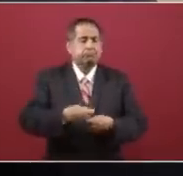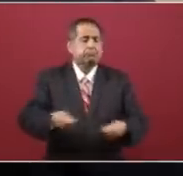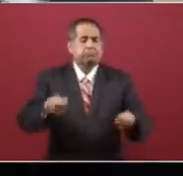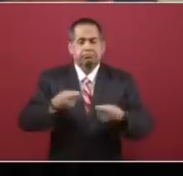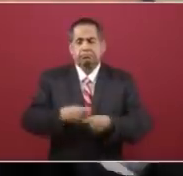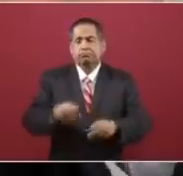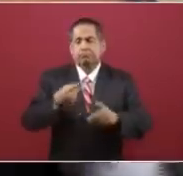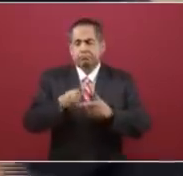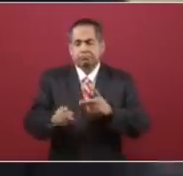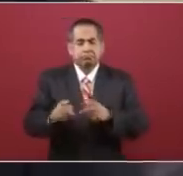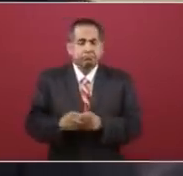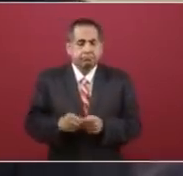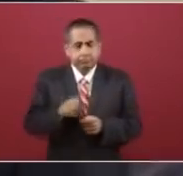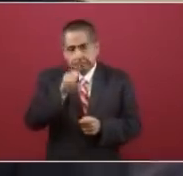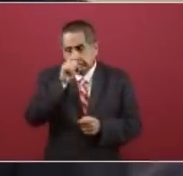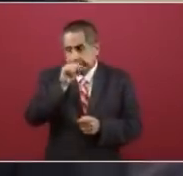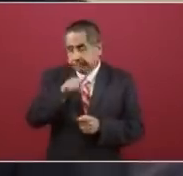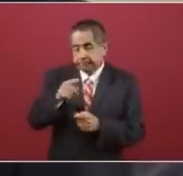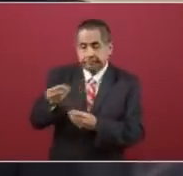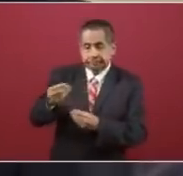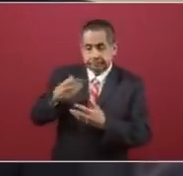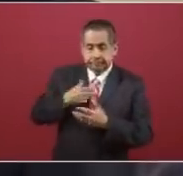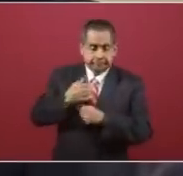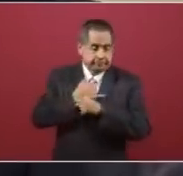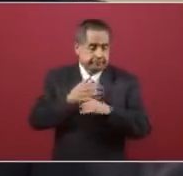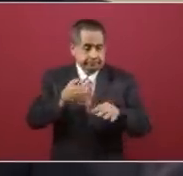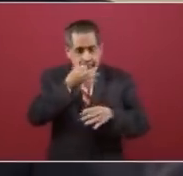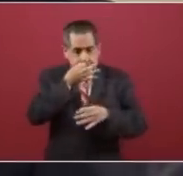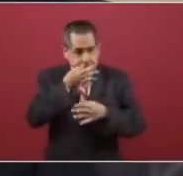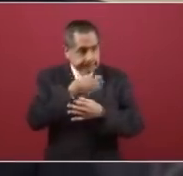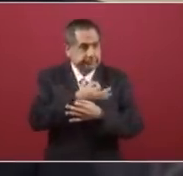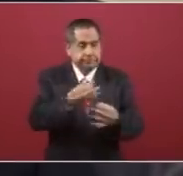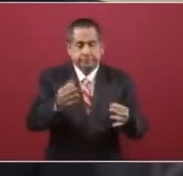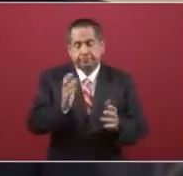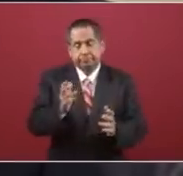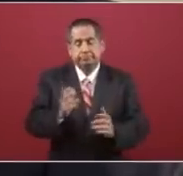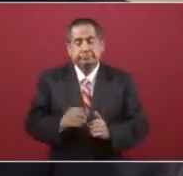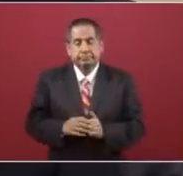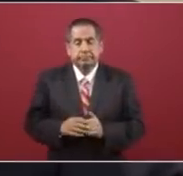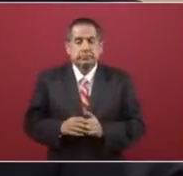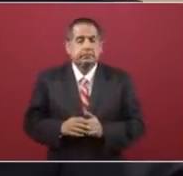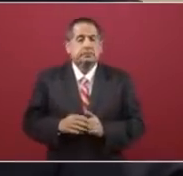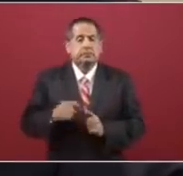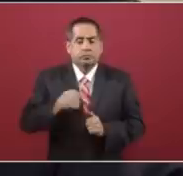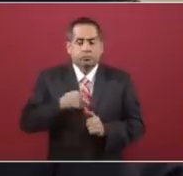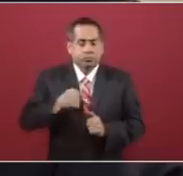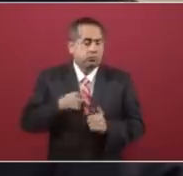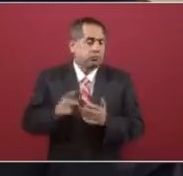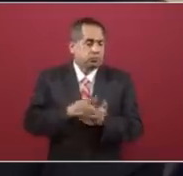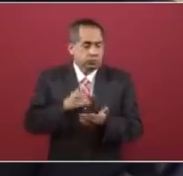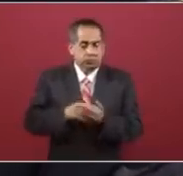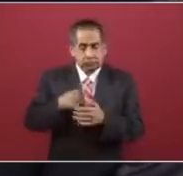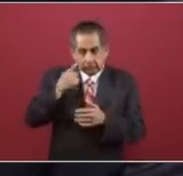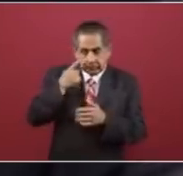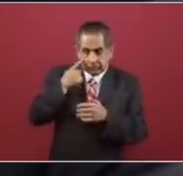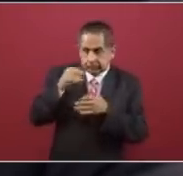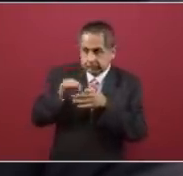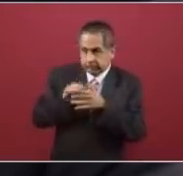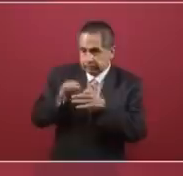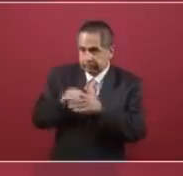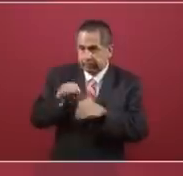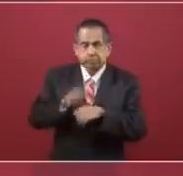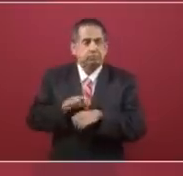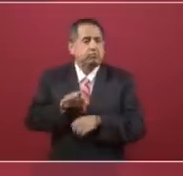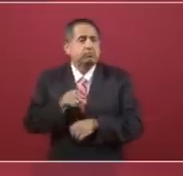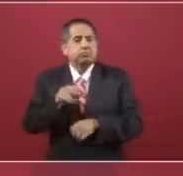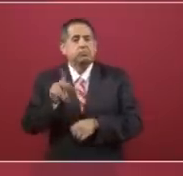O sea, esa es la información que podemos dar. Yo constantemente estoy recorriendo